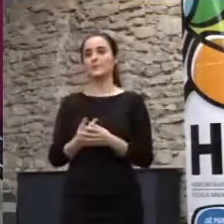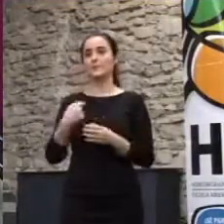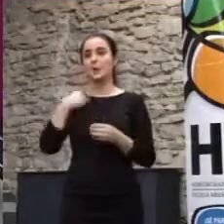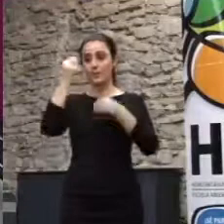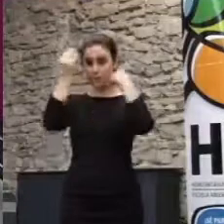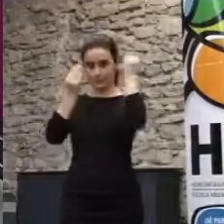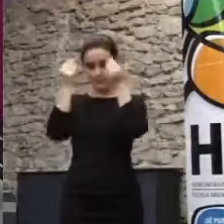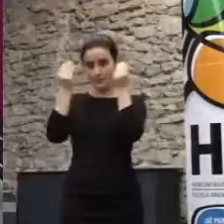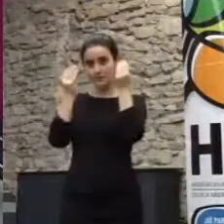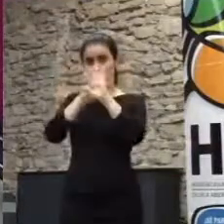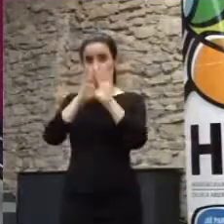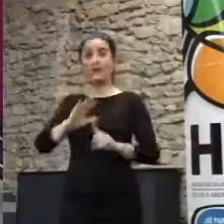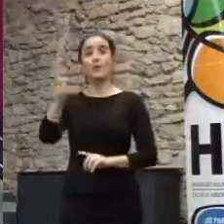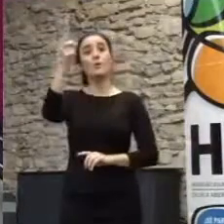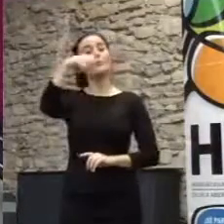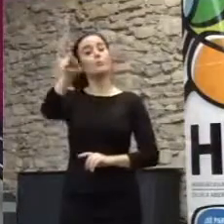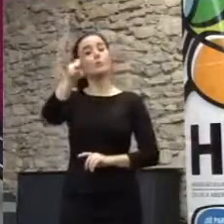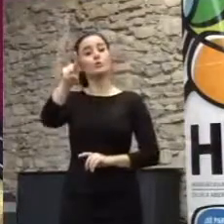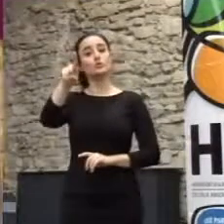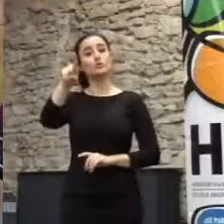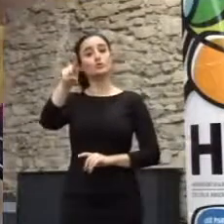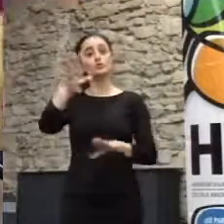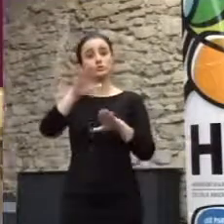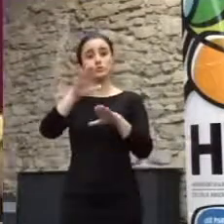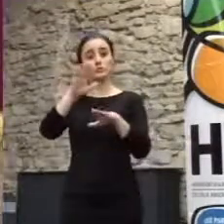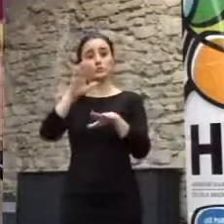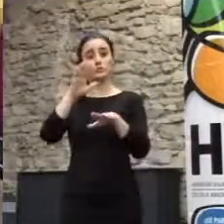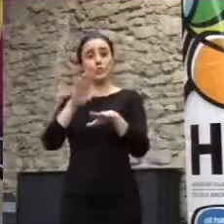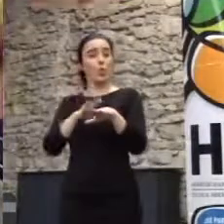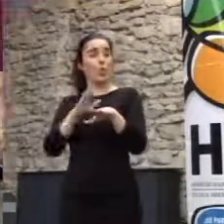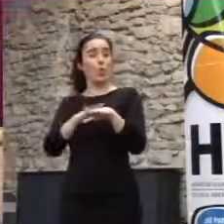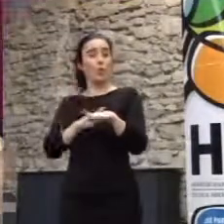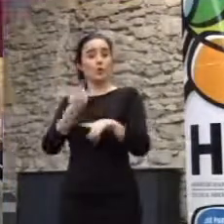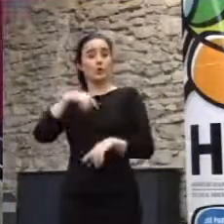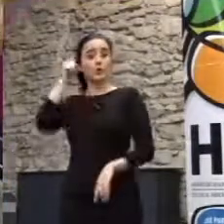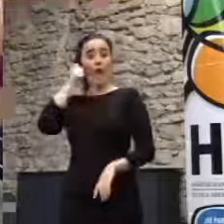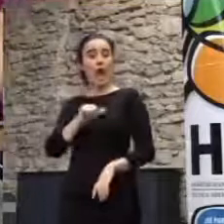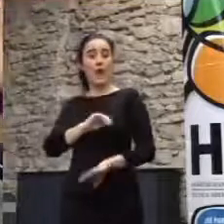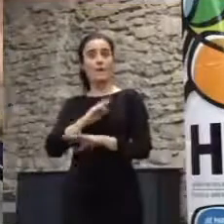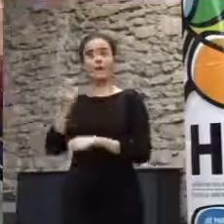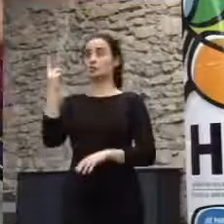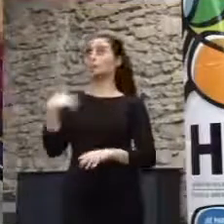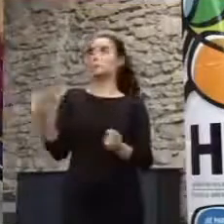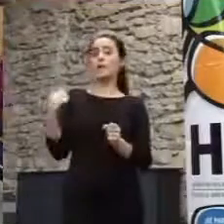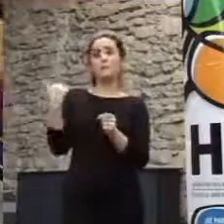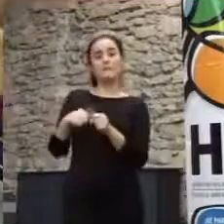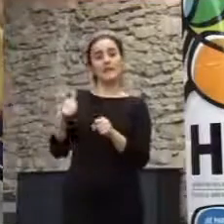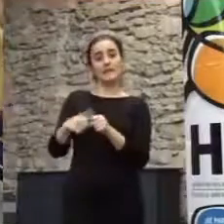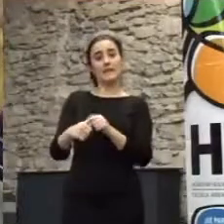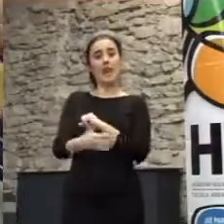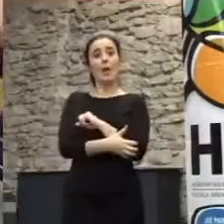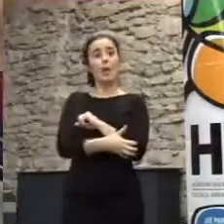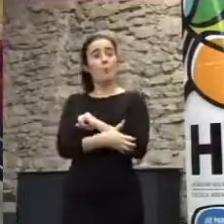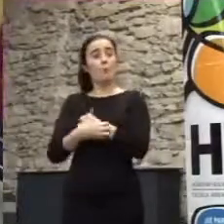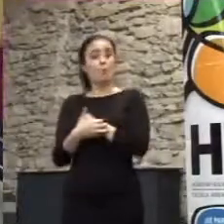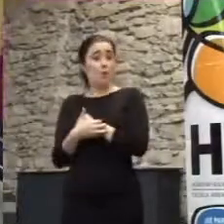vosotros quienes nos habéis dejado a Álava como patatera, como pobre, como la hermana pobre, porque no he oído